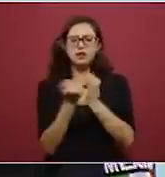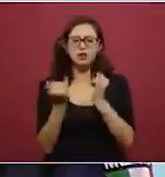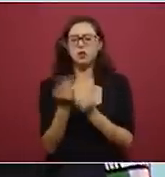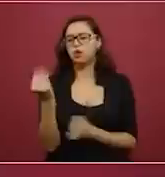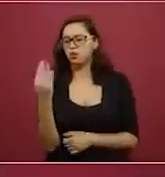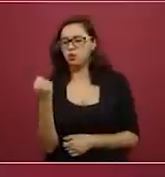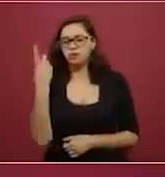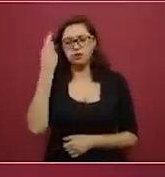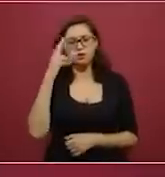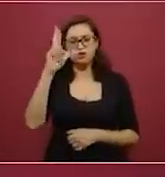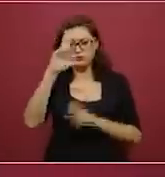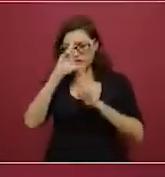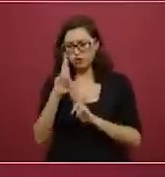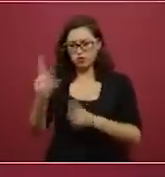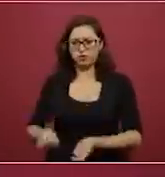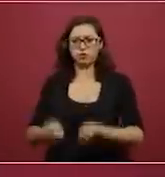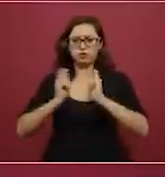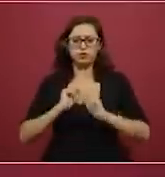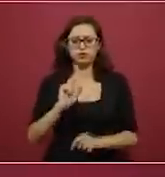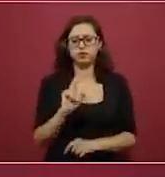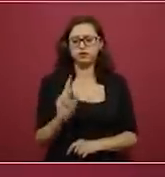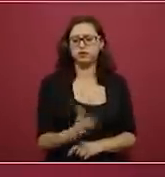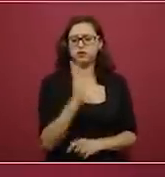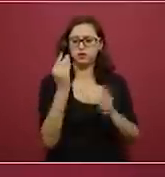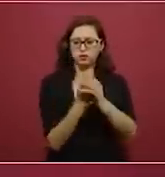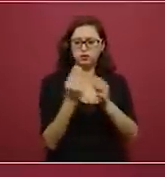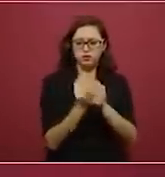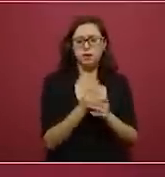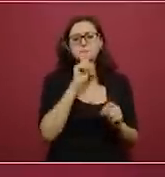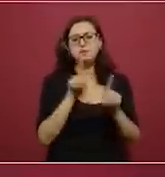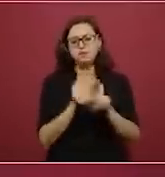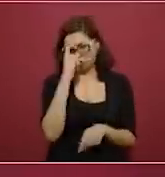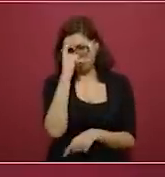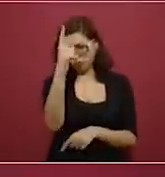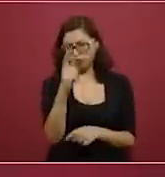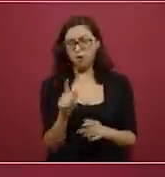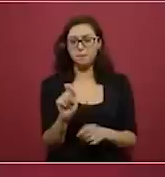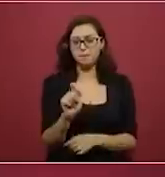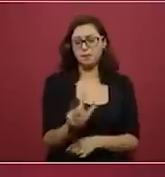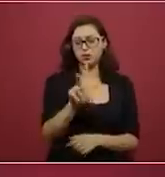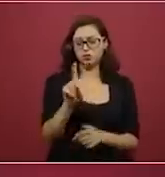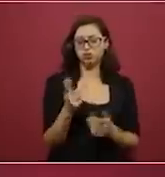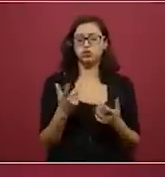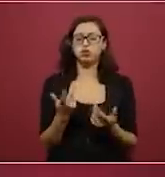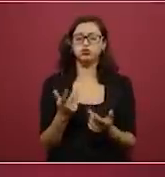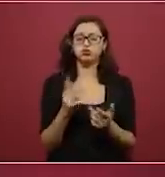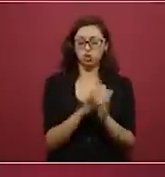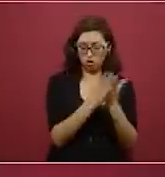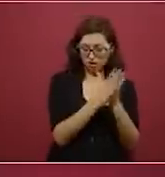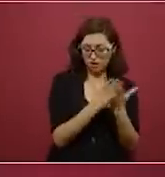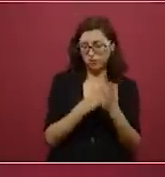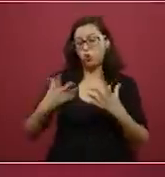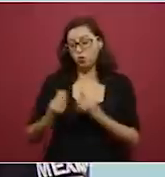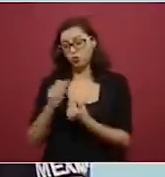he generado estudios en 34 diplomados soy autora de 28 libros coautora de 6 he participado